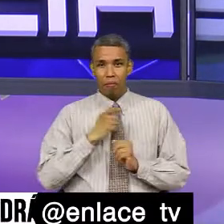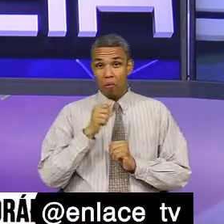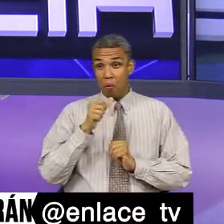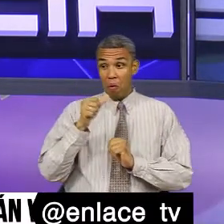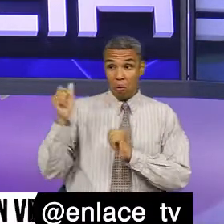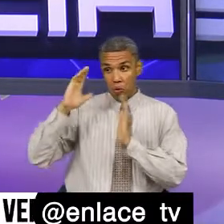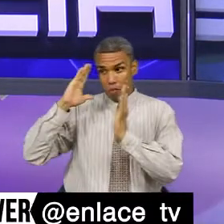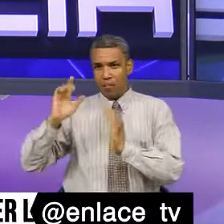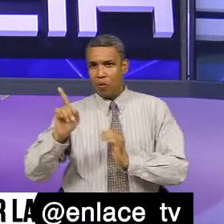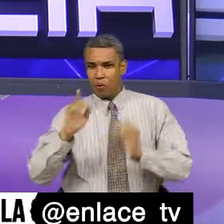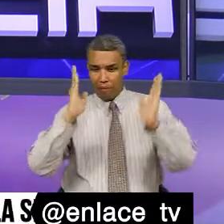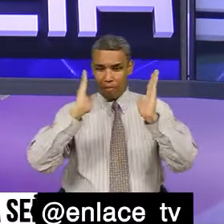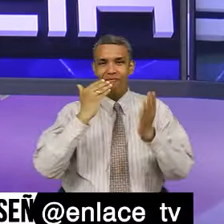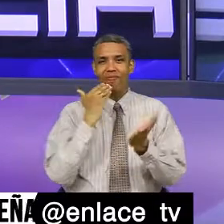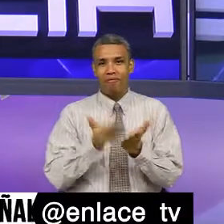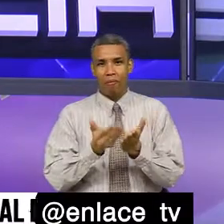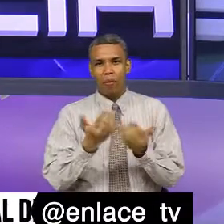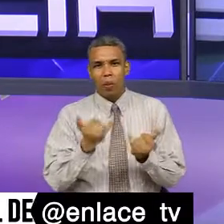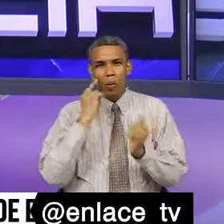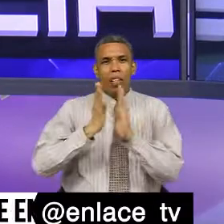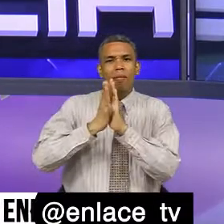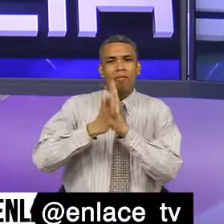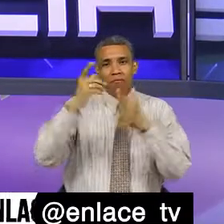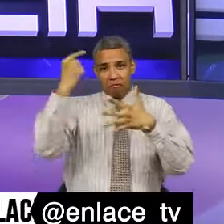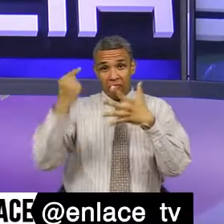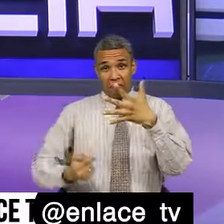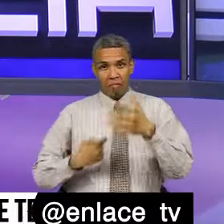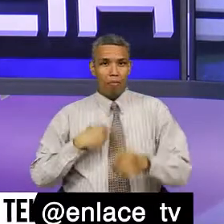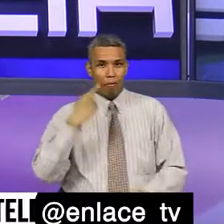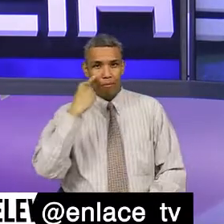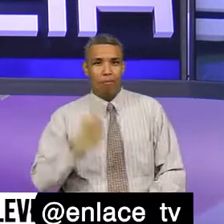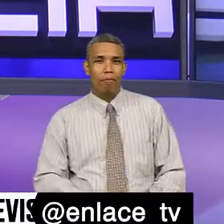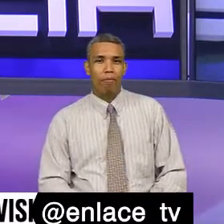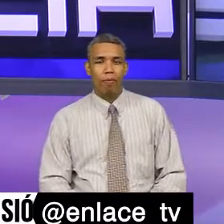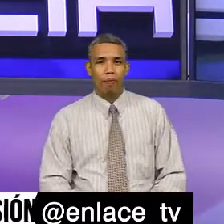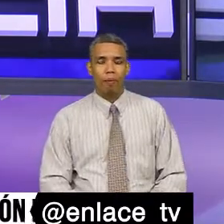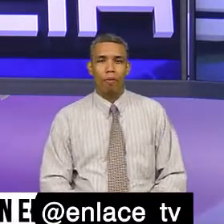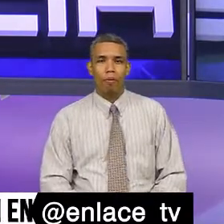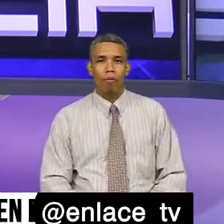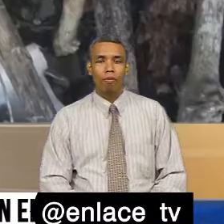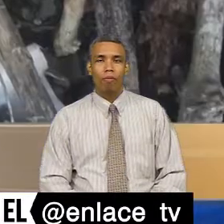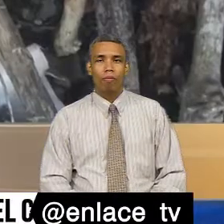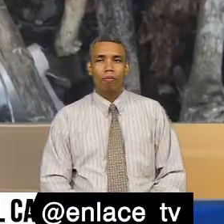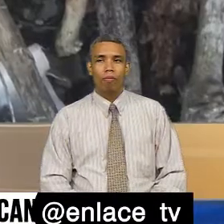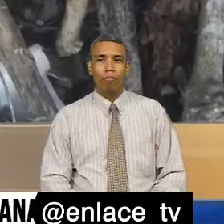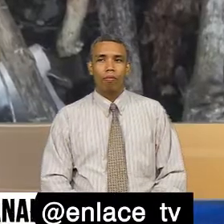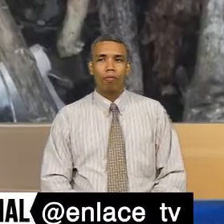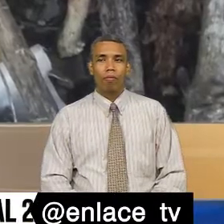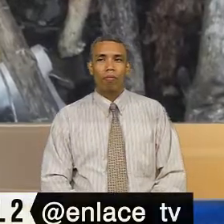informados de lo que pasa en nuestra ciudad y región. A continuación, conozcamos nuestros titulares.